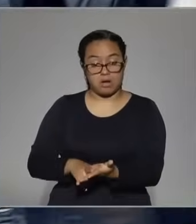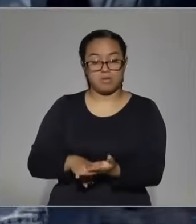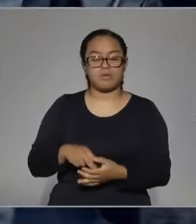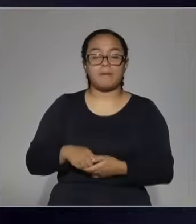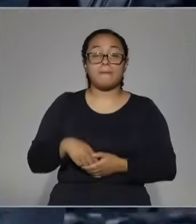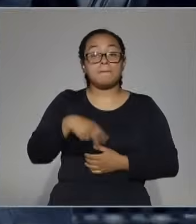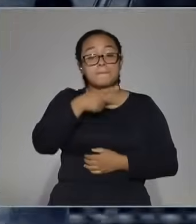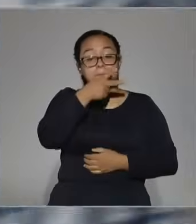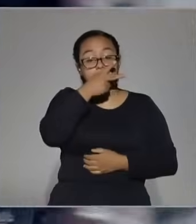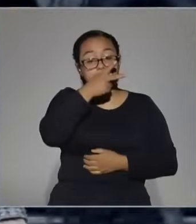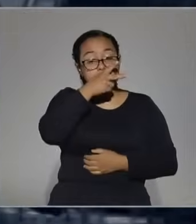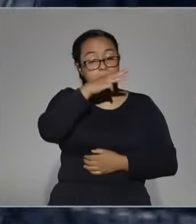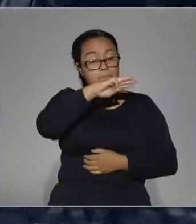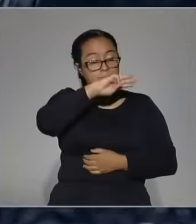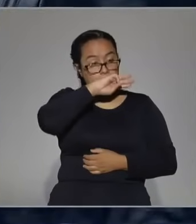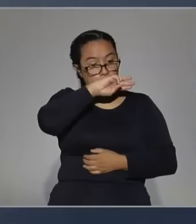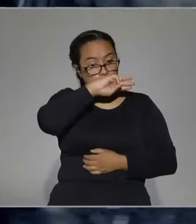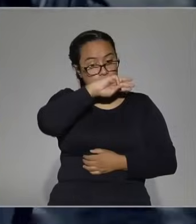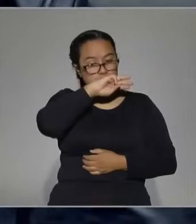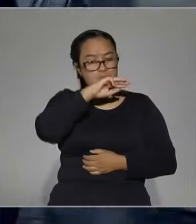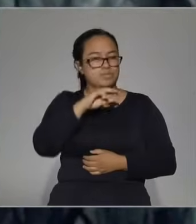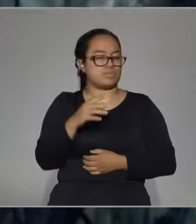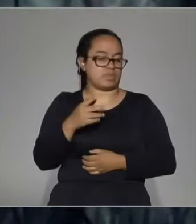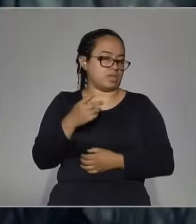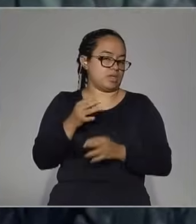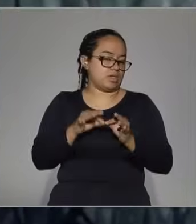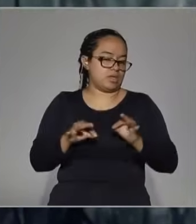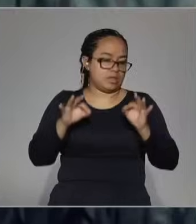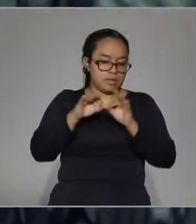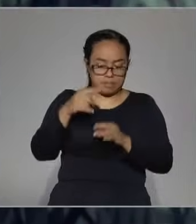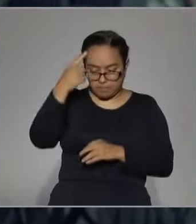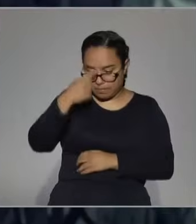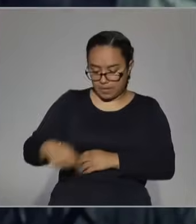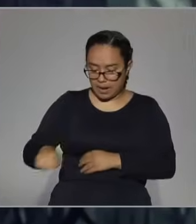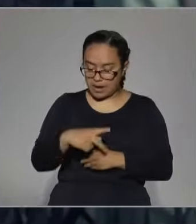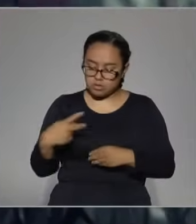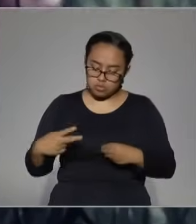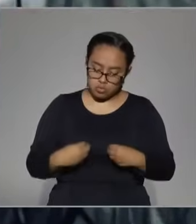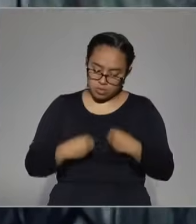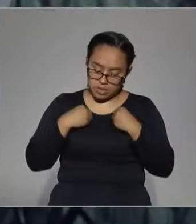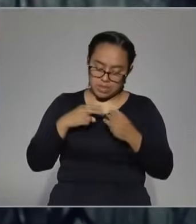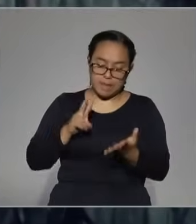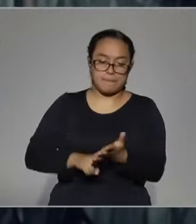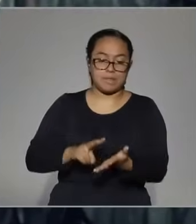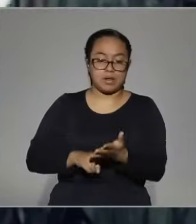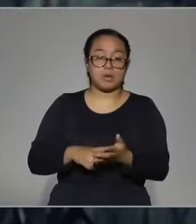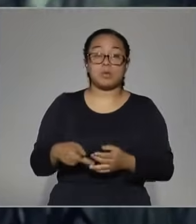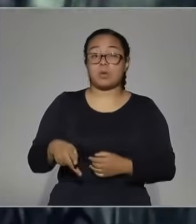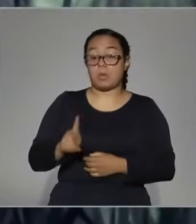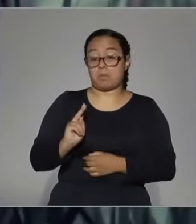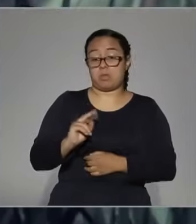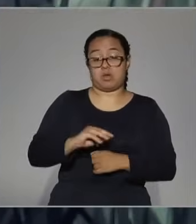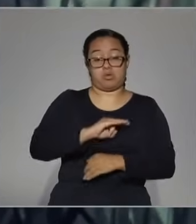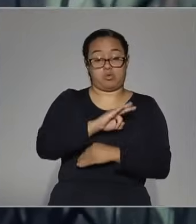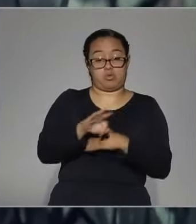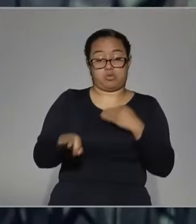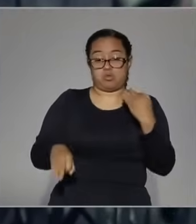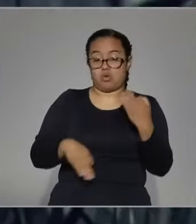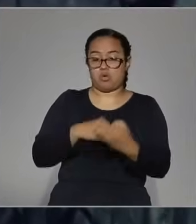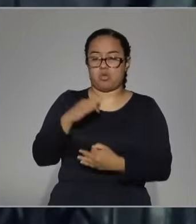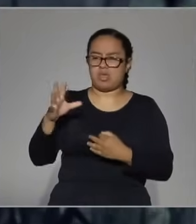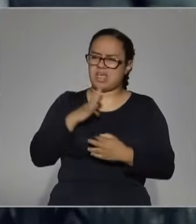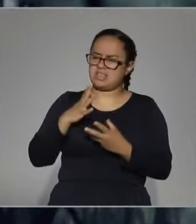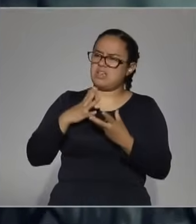son los principales, como quien dice, invitadores de vida. Pero todos vamos a recibir de